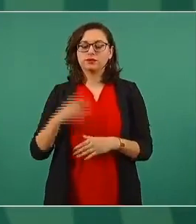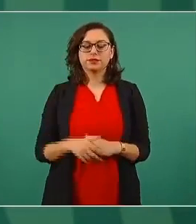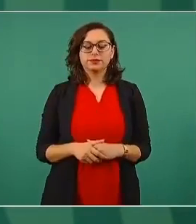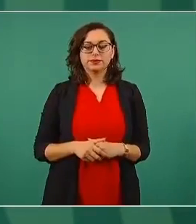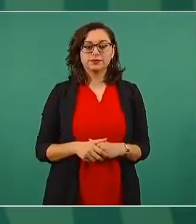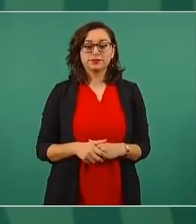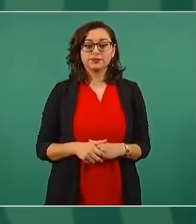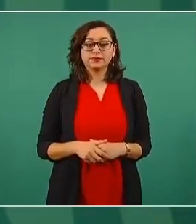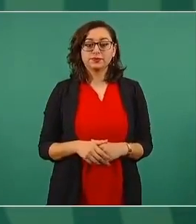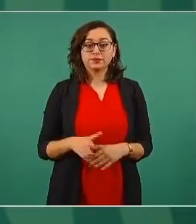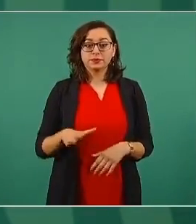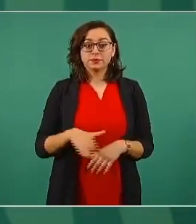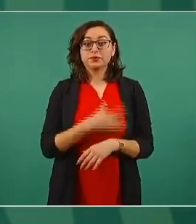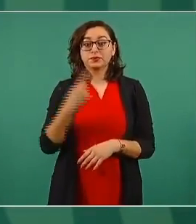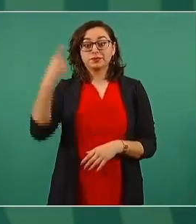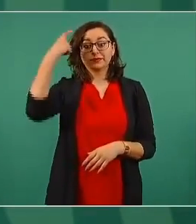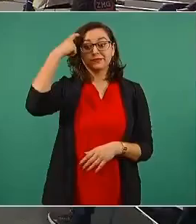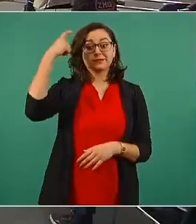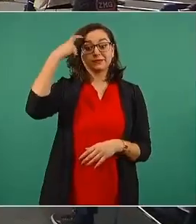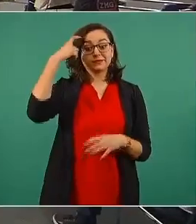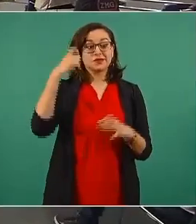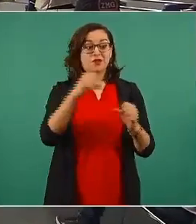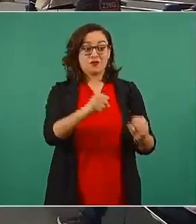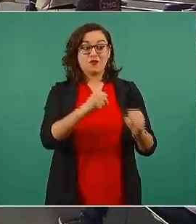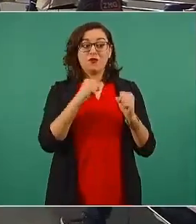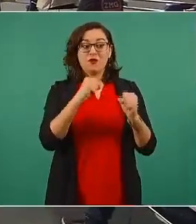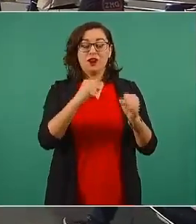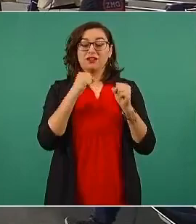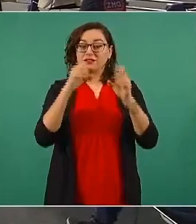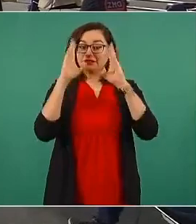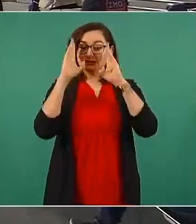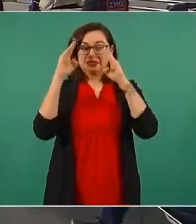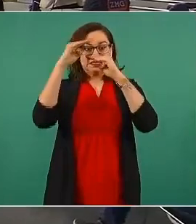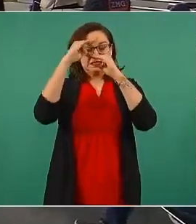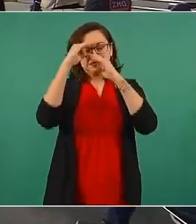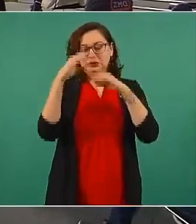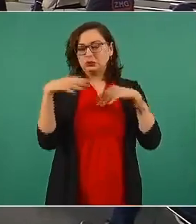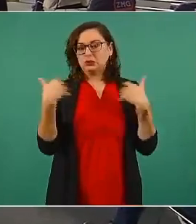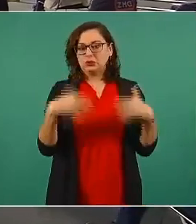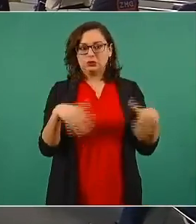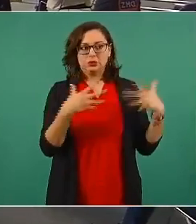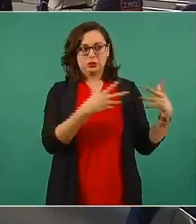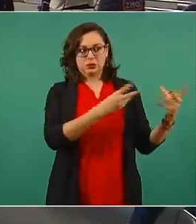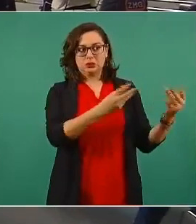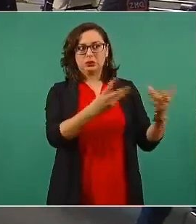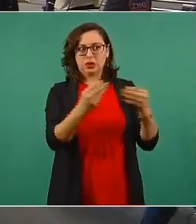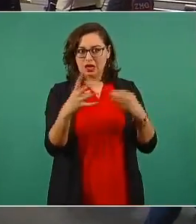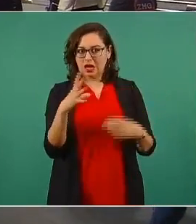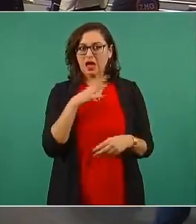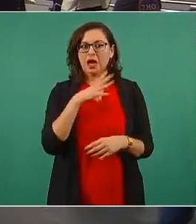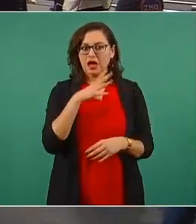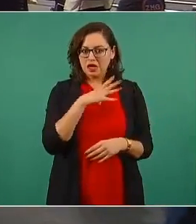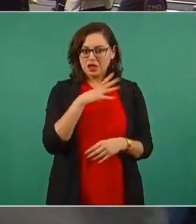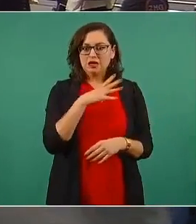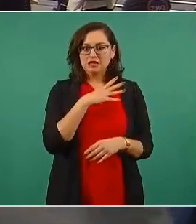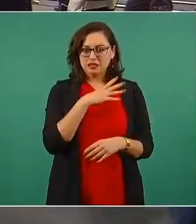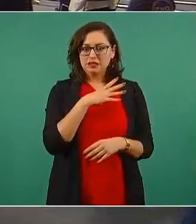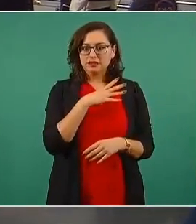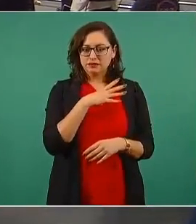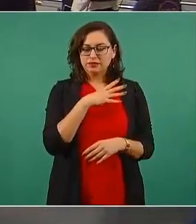porque es una corriente fuerte. Entonces ahora